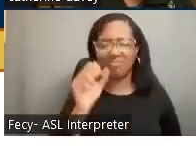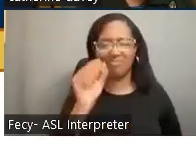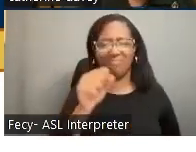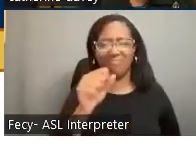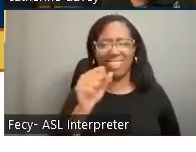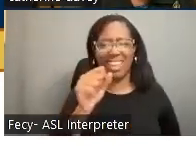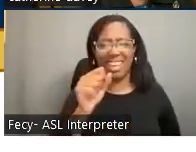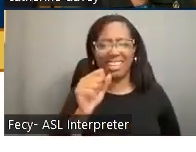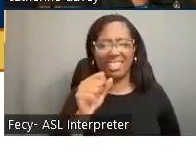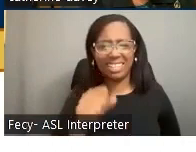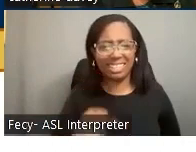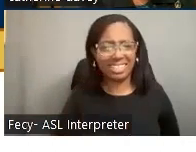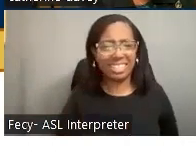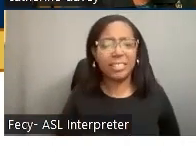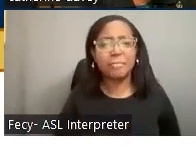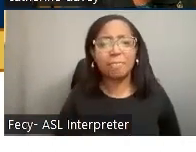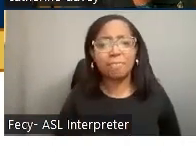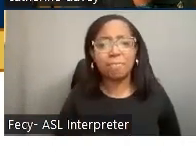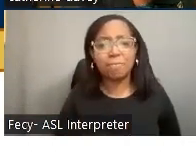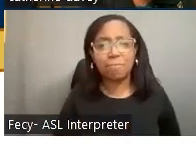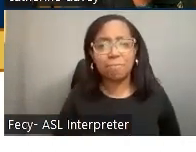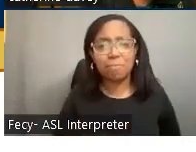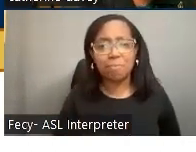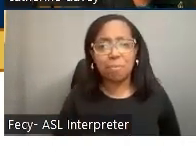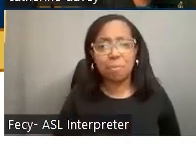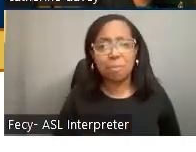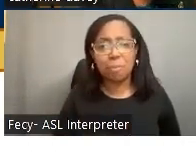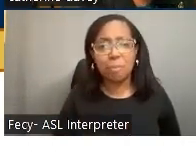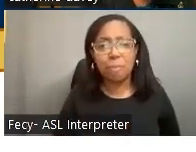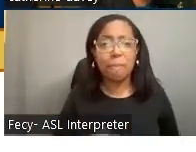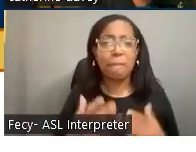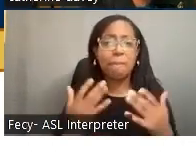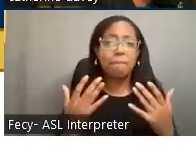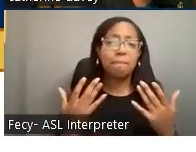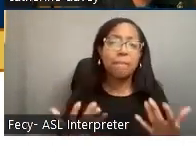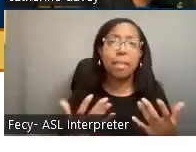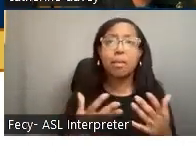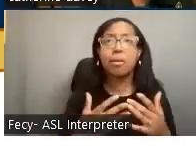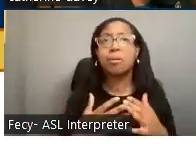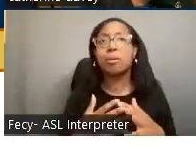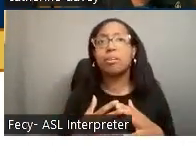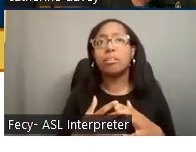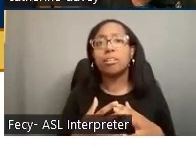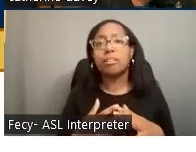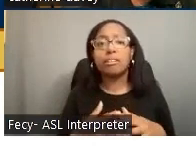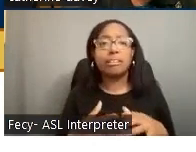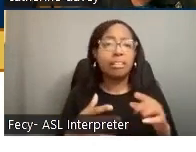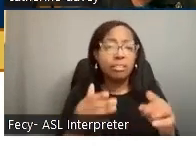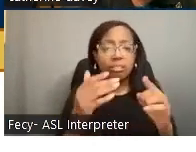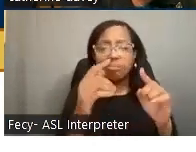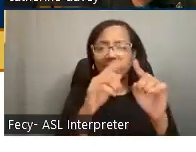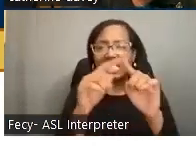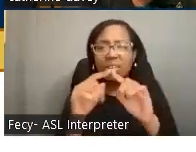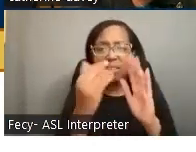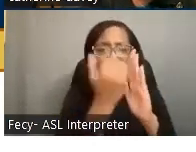decisiones. Y no hay duda en su mente cuáles son sus preferencias y decisiones. Hasta que puedo recibir servicios que